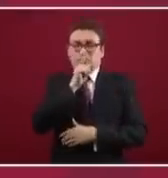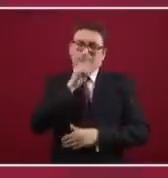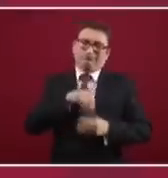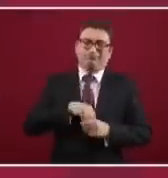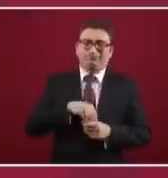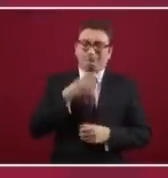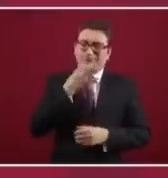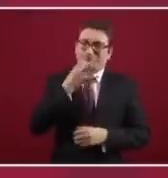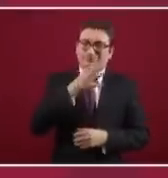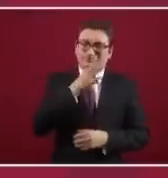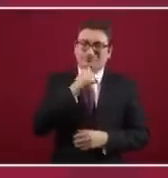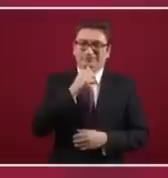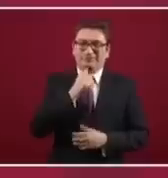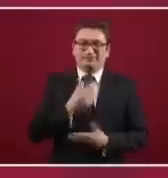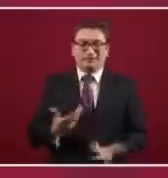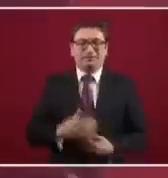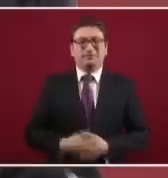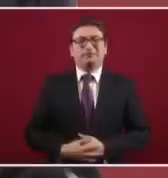puede